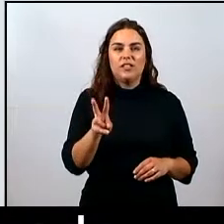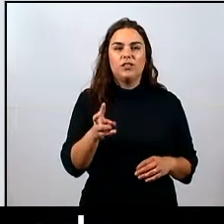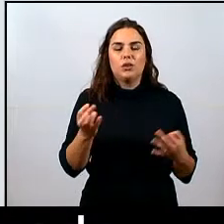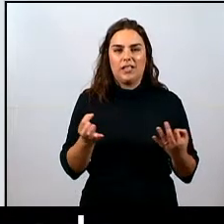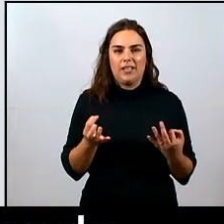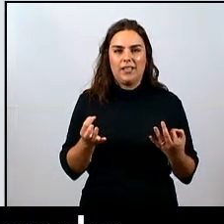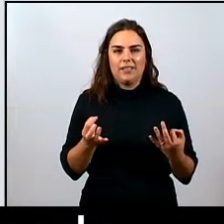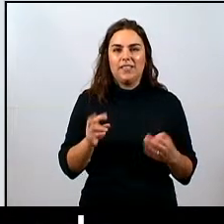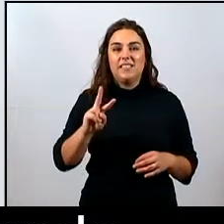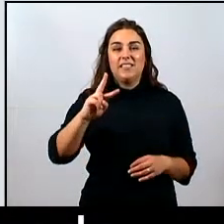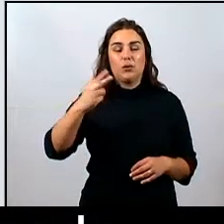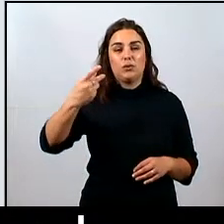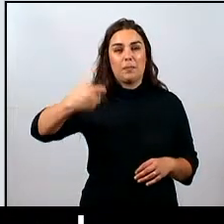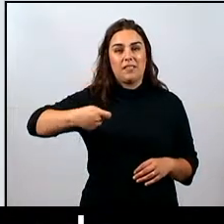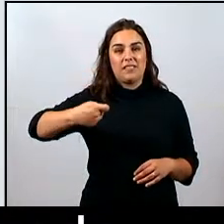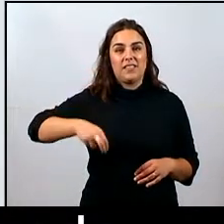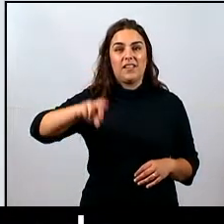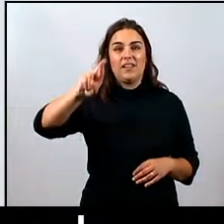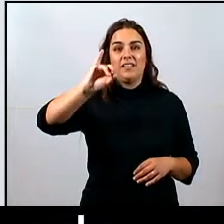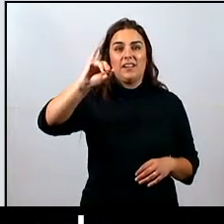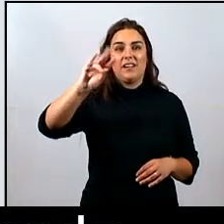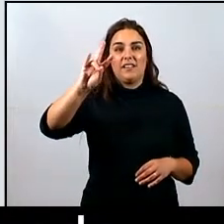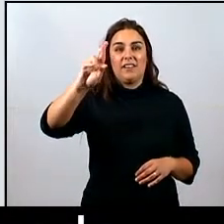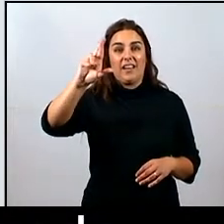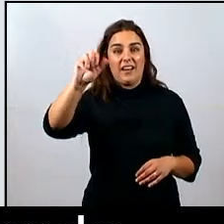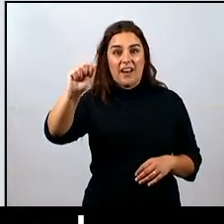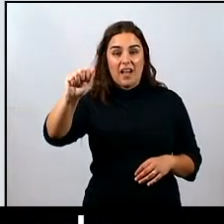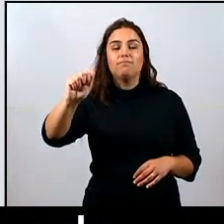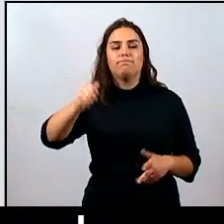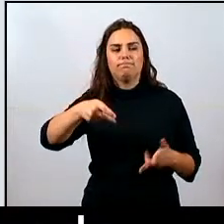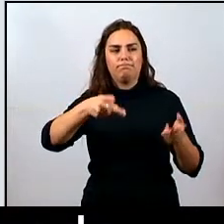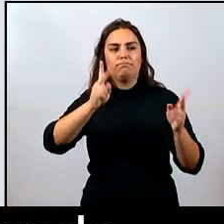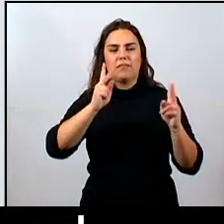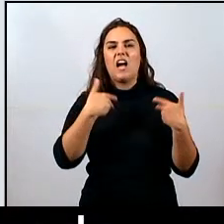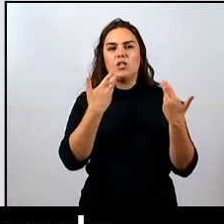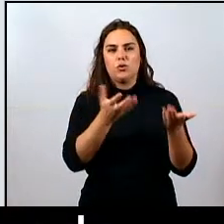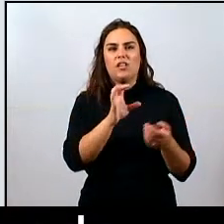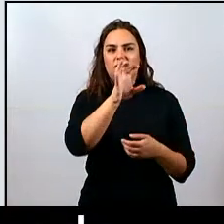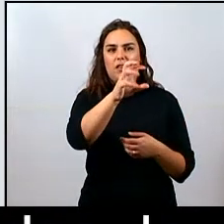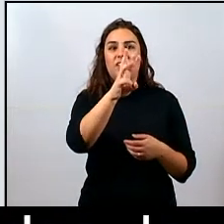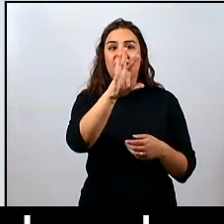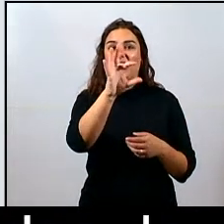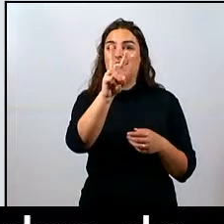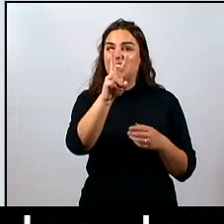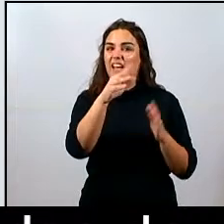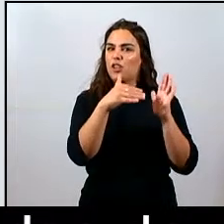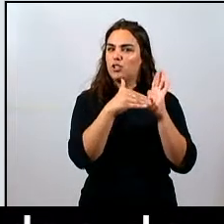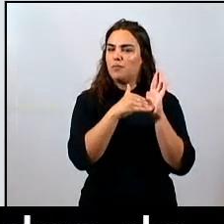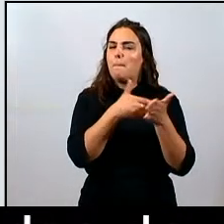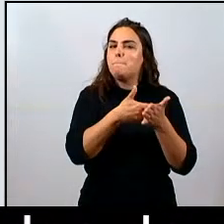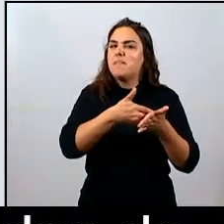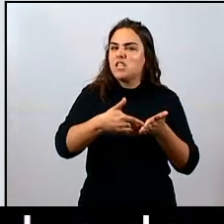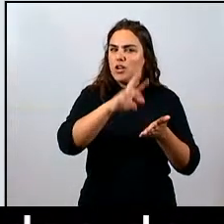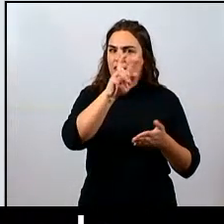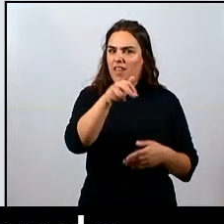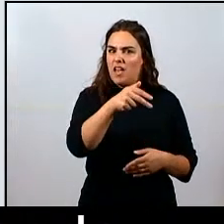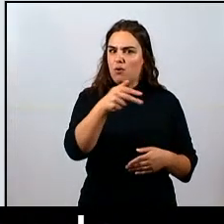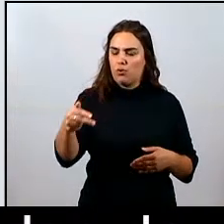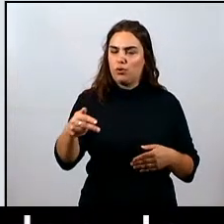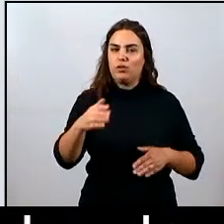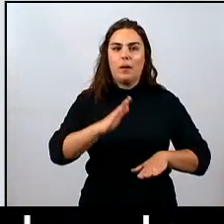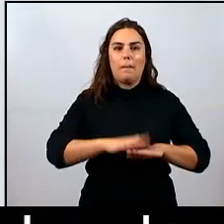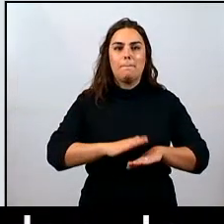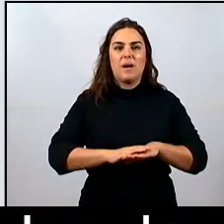la vicepresidenta Rivera autoriza ayudas de Estado por importe de 32.000 millones de euros para prorrogar